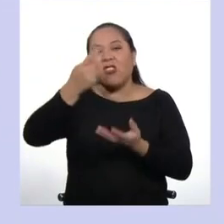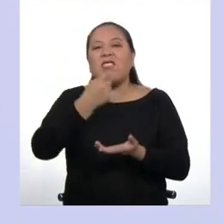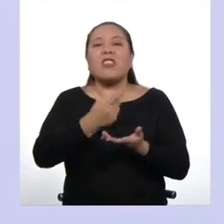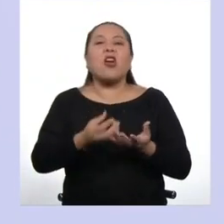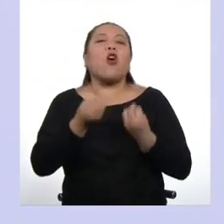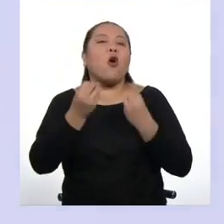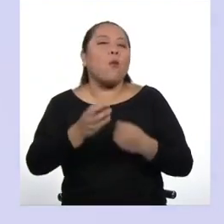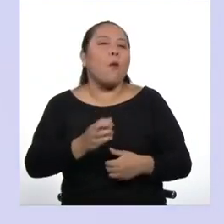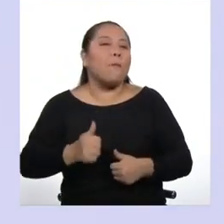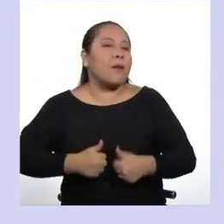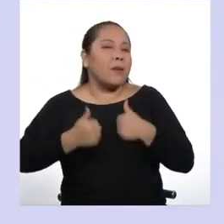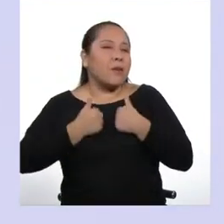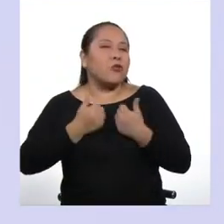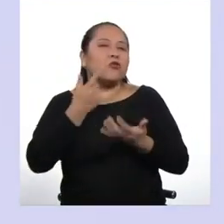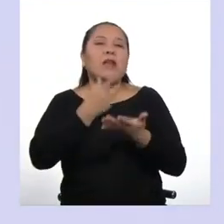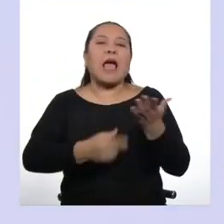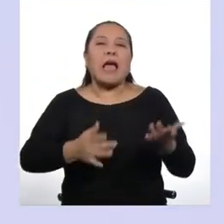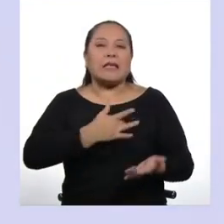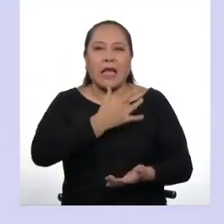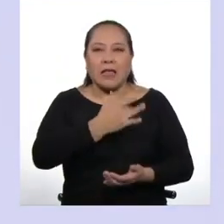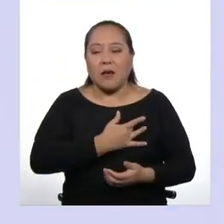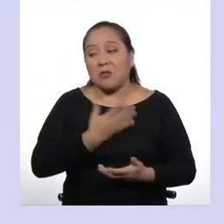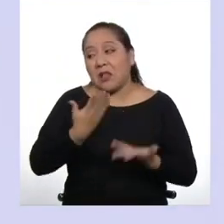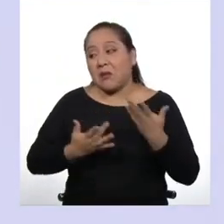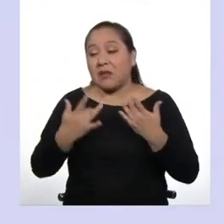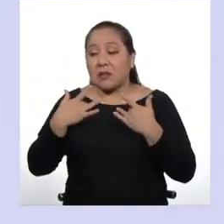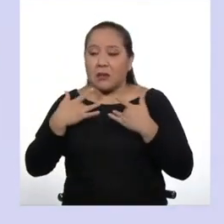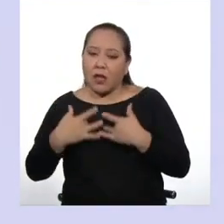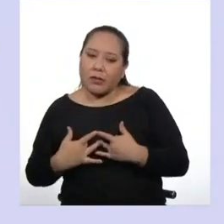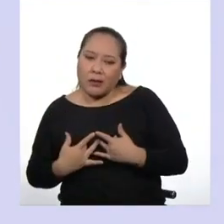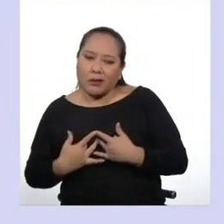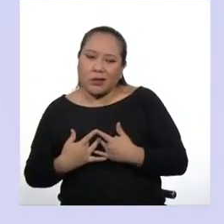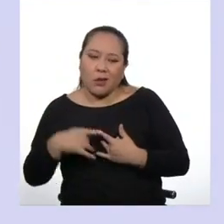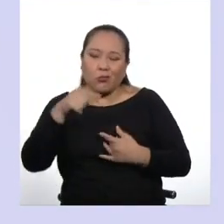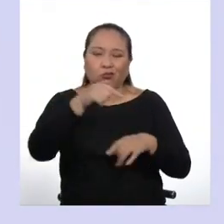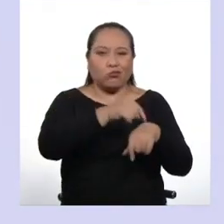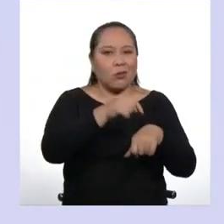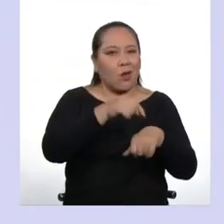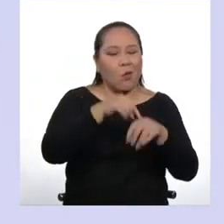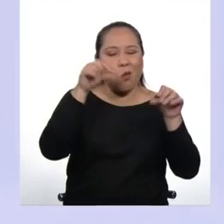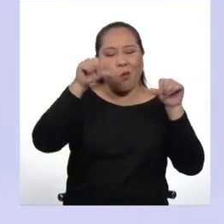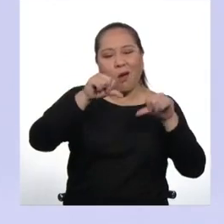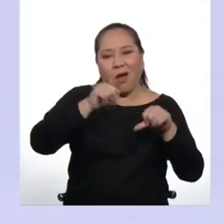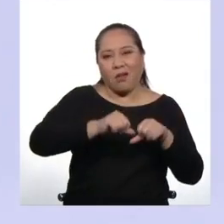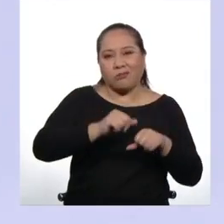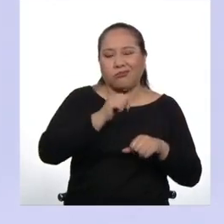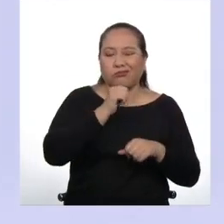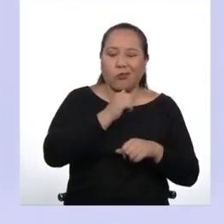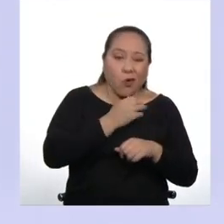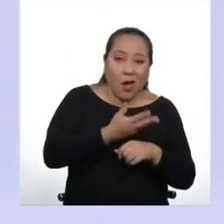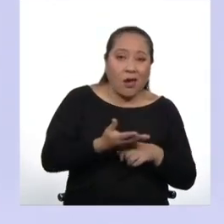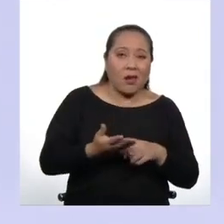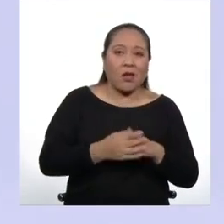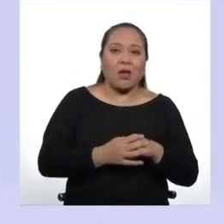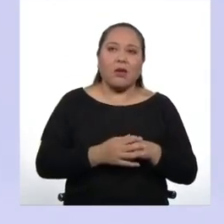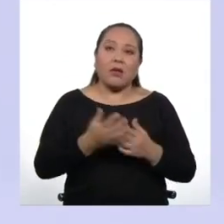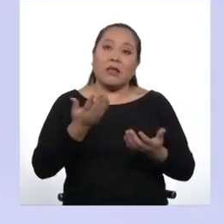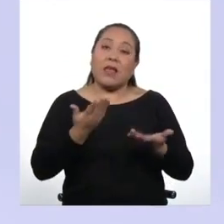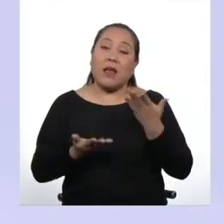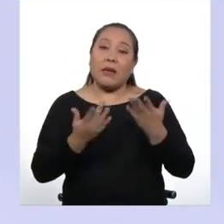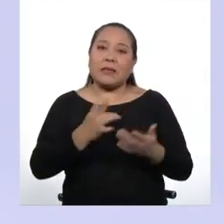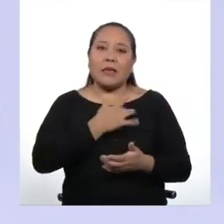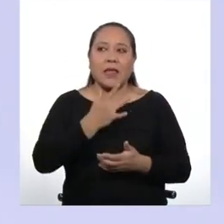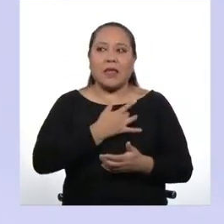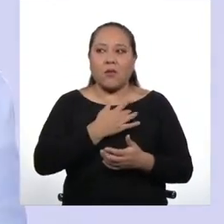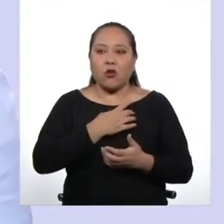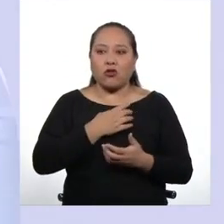en ese momento. Es decir, si estamos tristes es porque nos está pasando algo malo y doloroso. Y a veces podemos sentir más de una